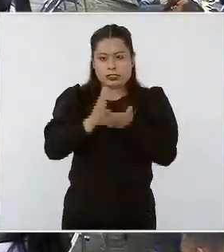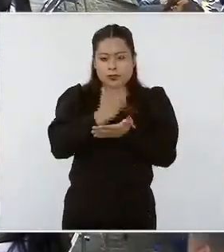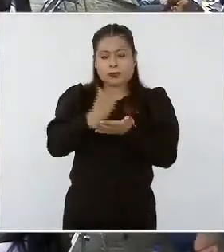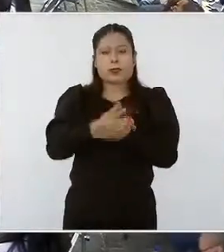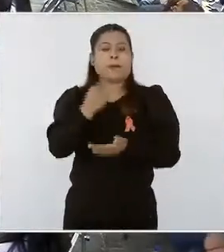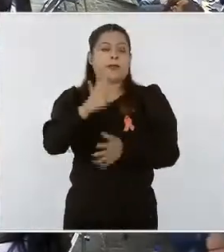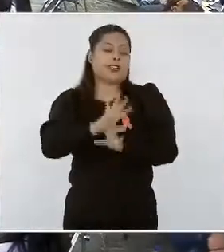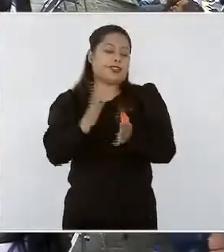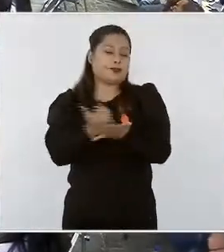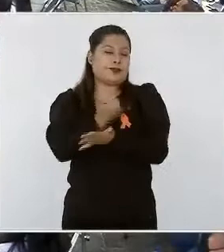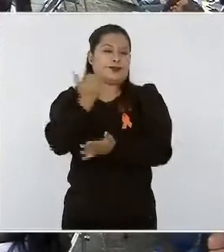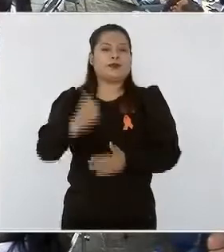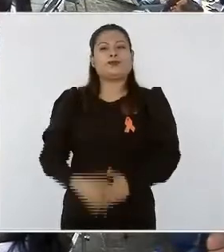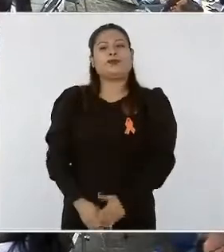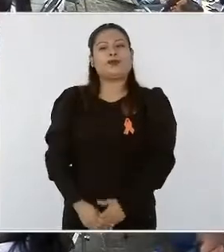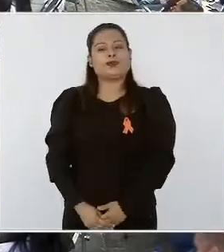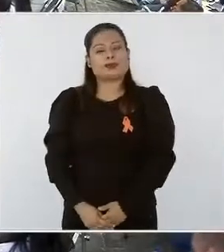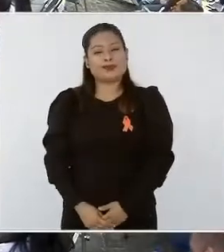nos ganó.